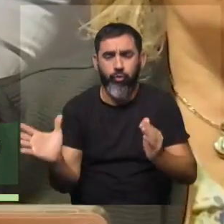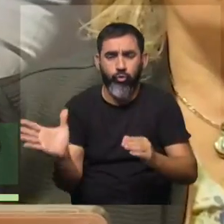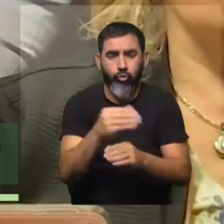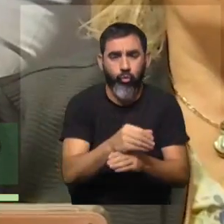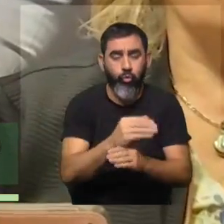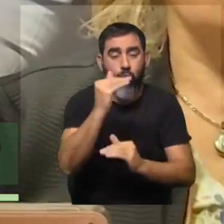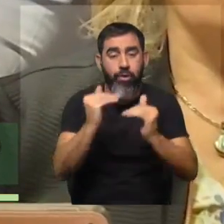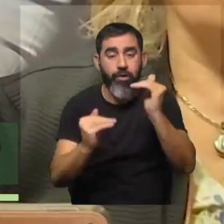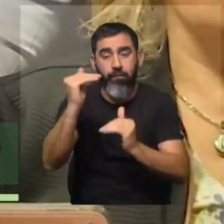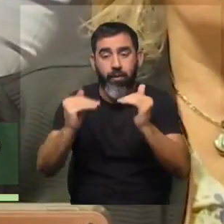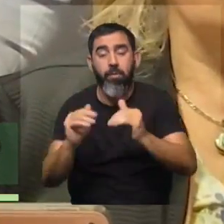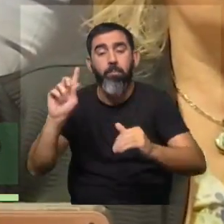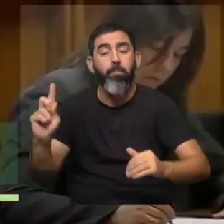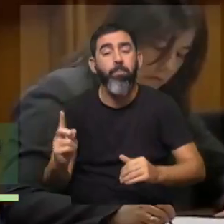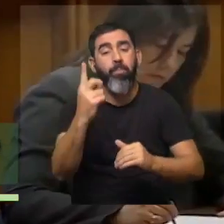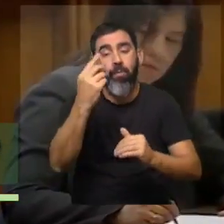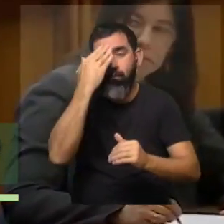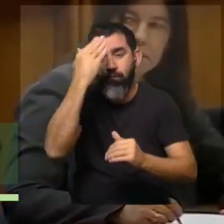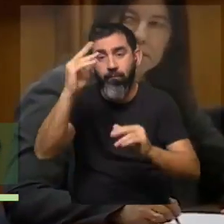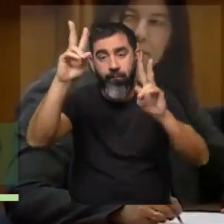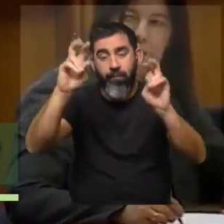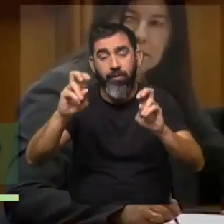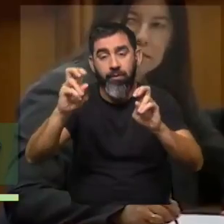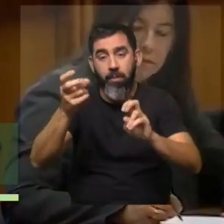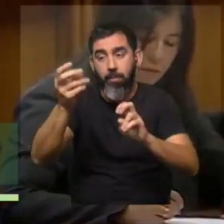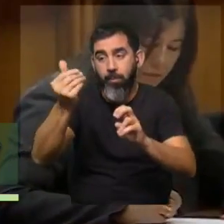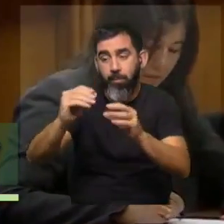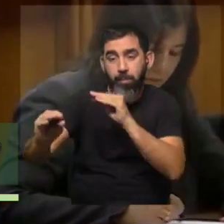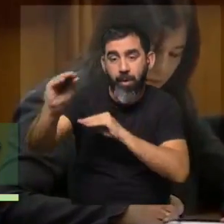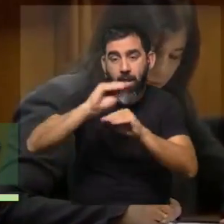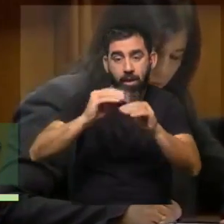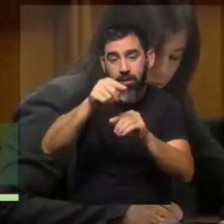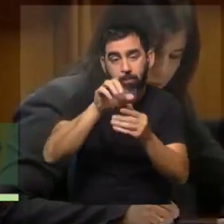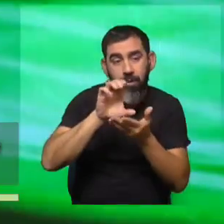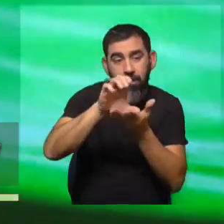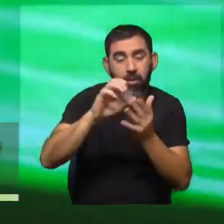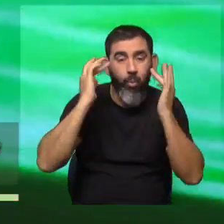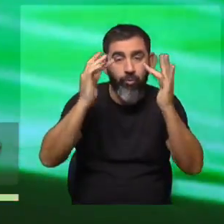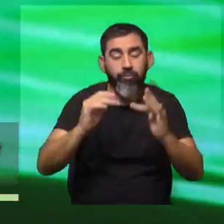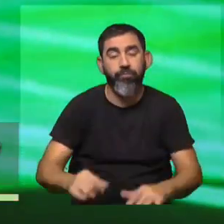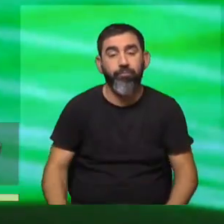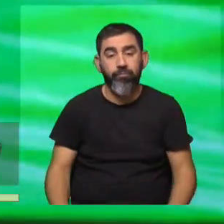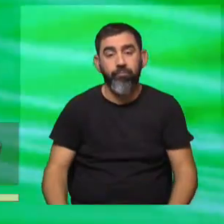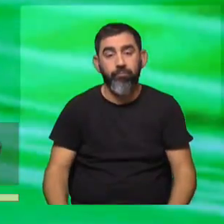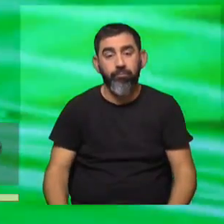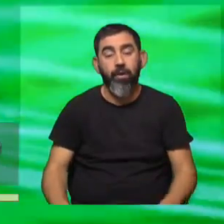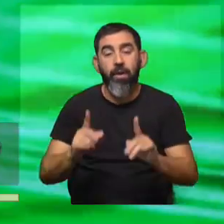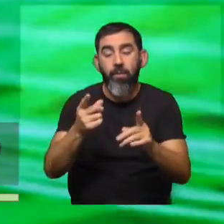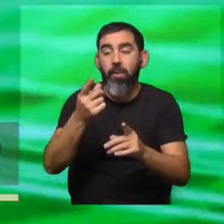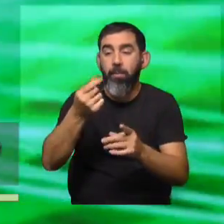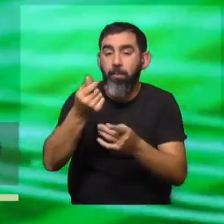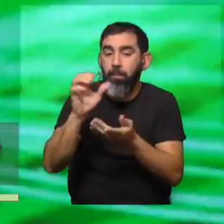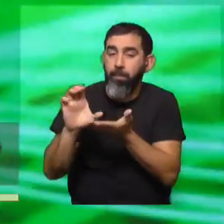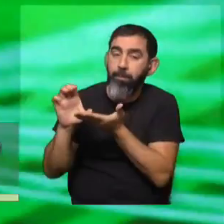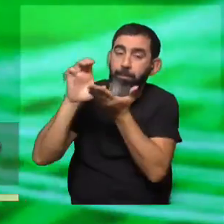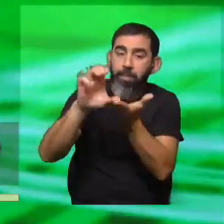por eso es una prioridad para el frente amplio La reasignación de recursos nosotros queremos que hay que asignar recursos y es